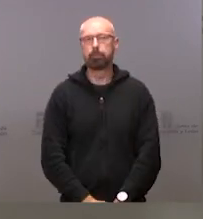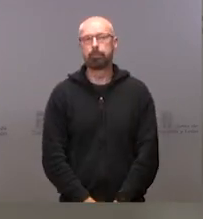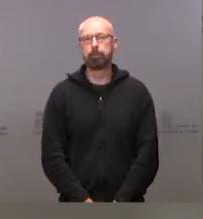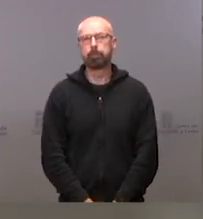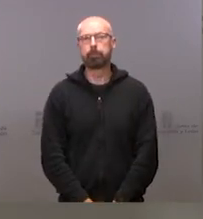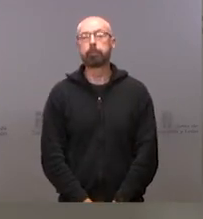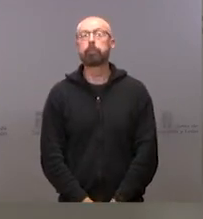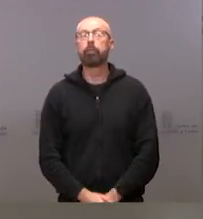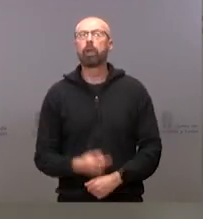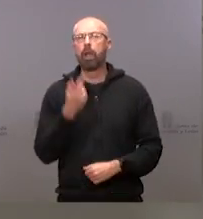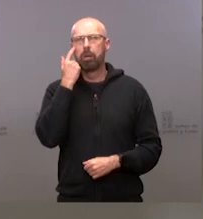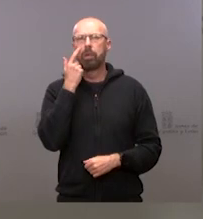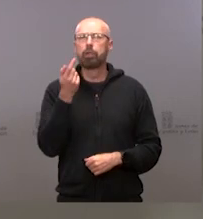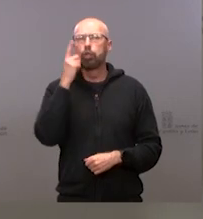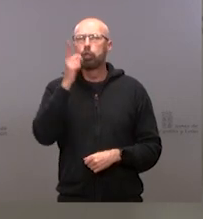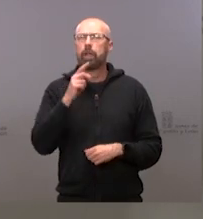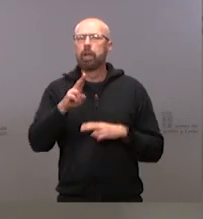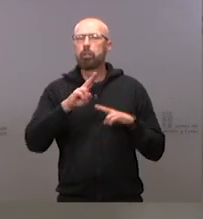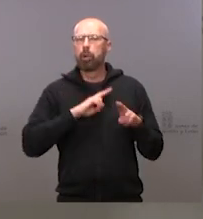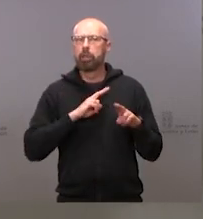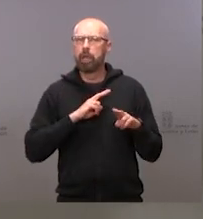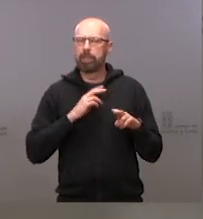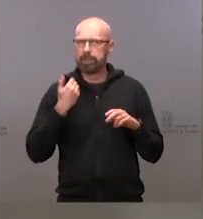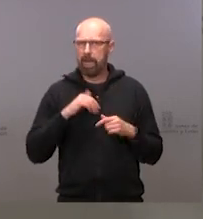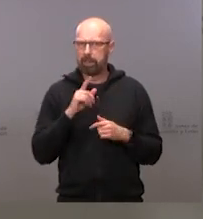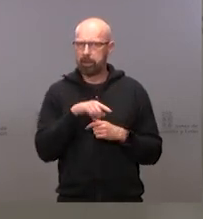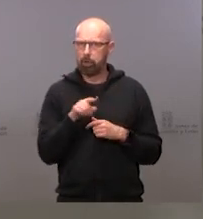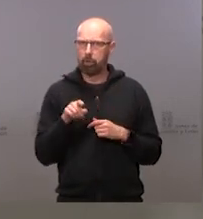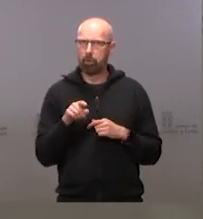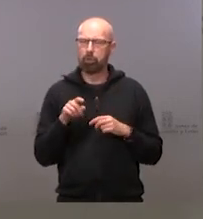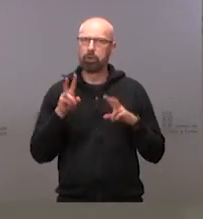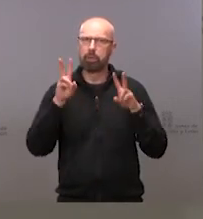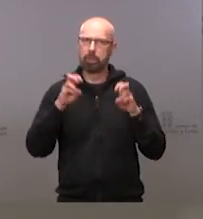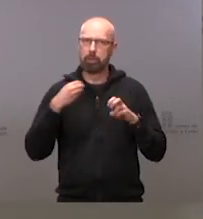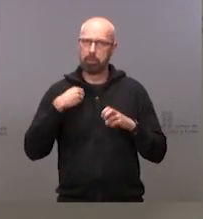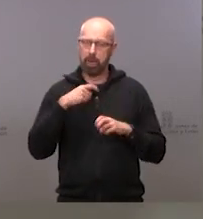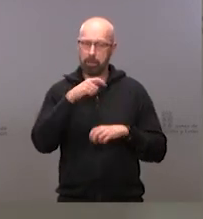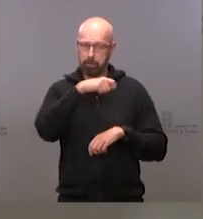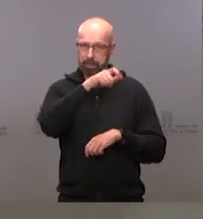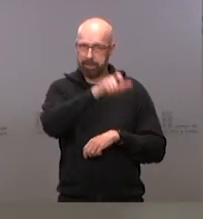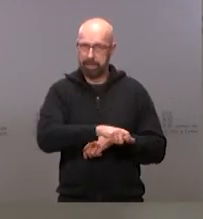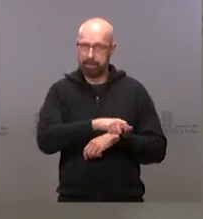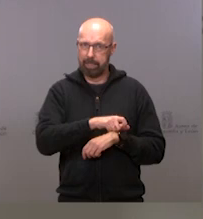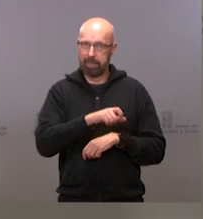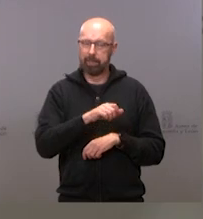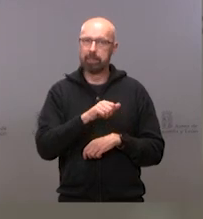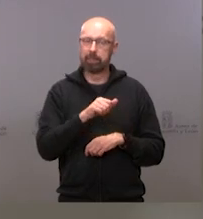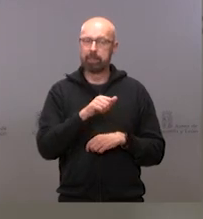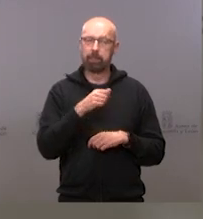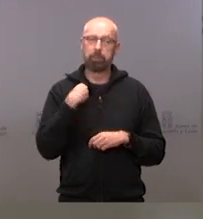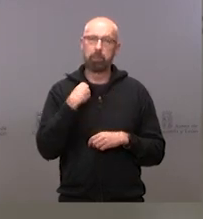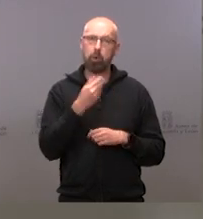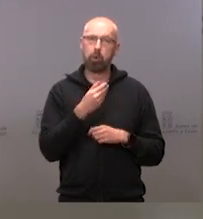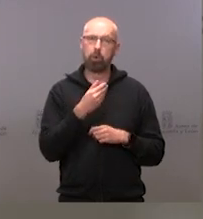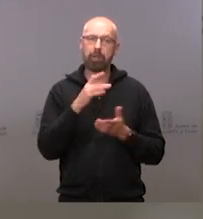y no sé si le ha respondido aquí no sé si le habría respondido presidente o si le respondió el presidente sánchez a la cuestión sobre las mascarillas en